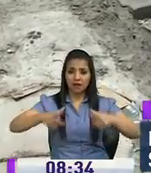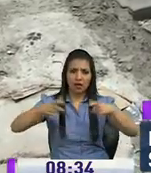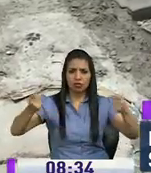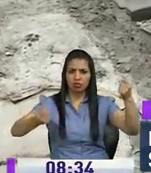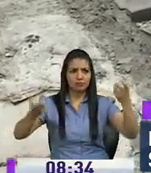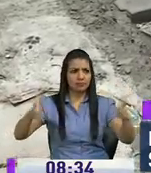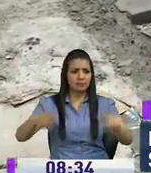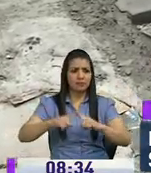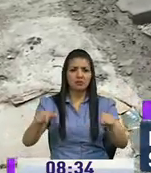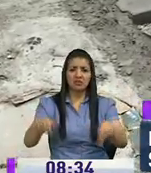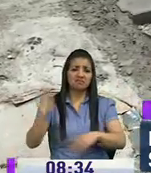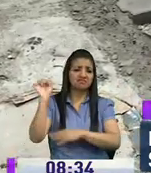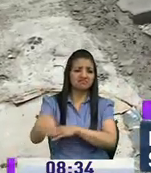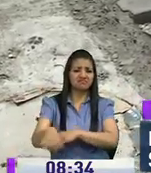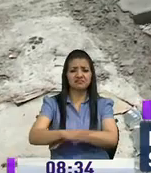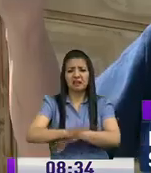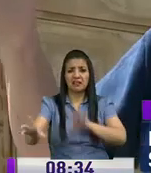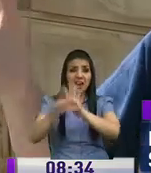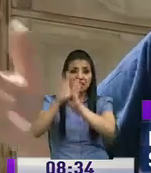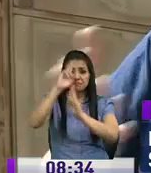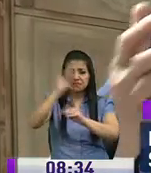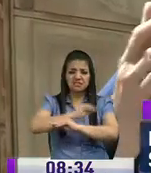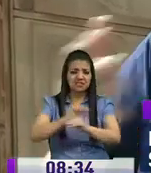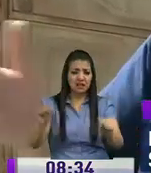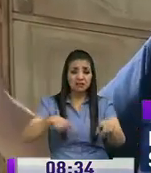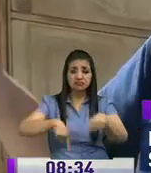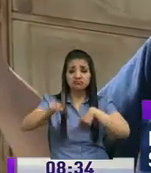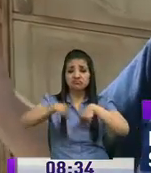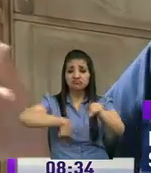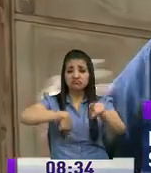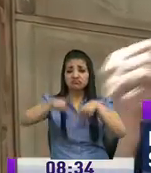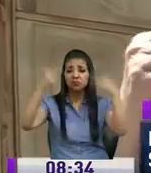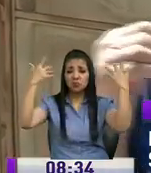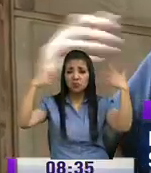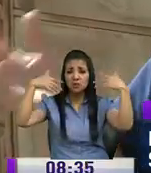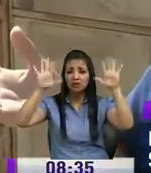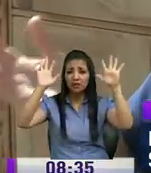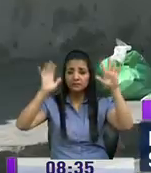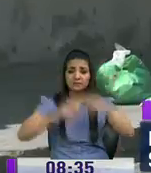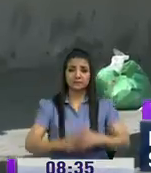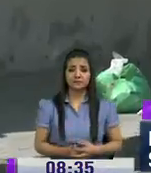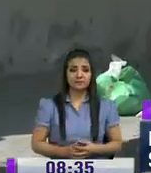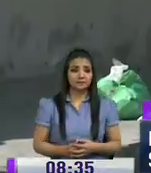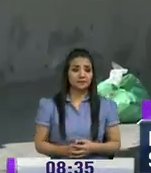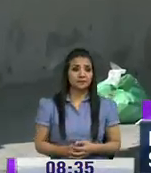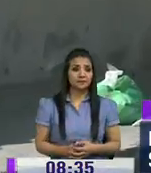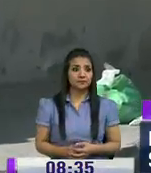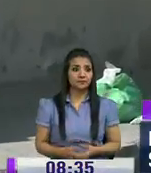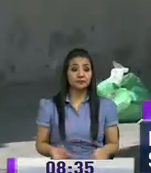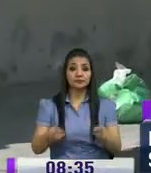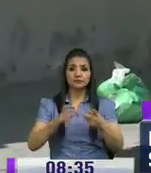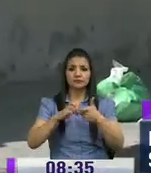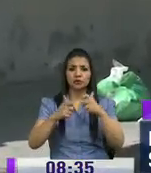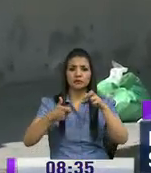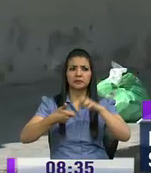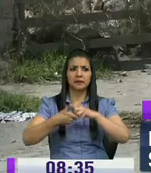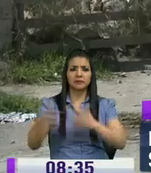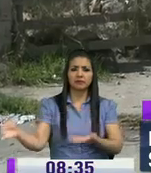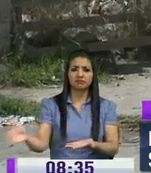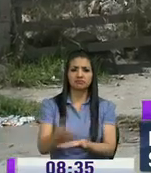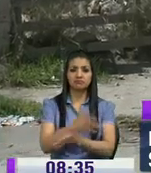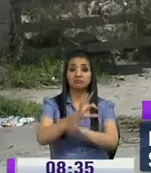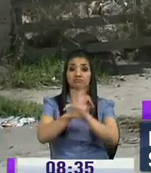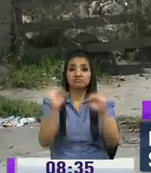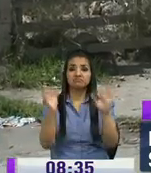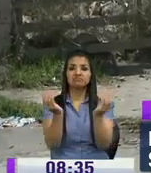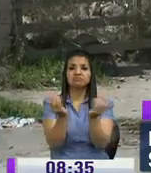aquí es tierra de nadie. Suben y bajan los que quieren y los que pueden. Además del problema se suma la falta de recolección de